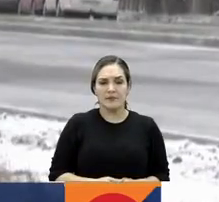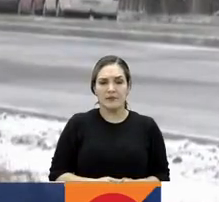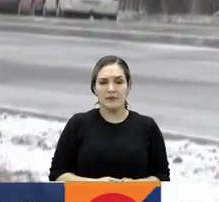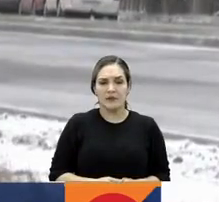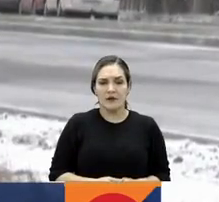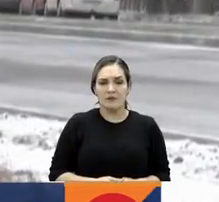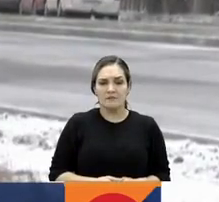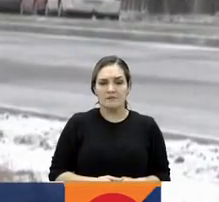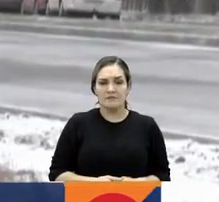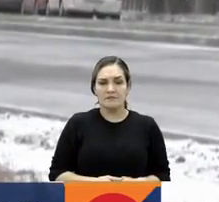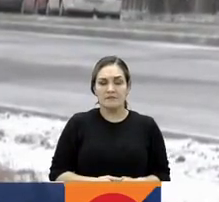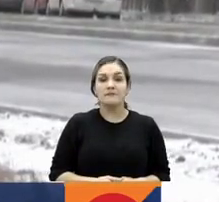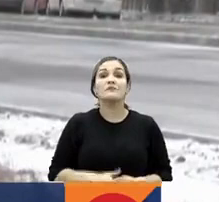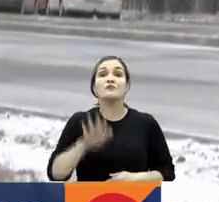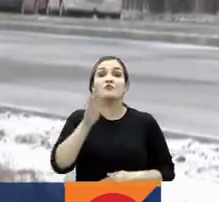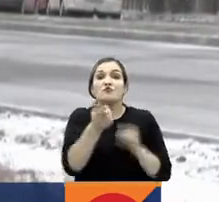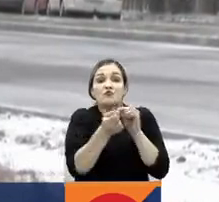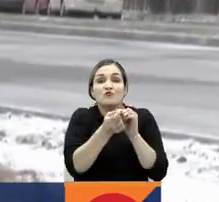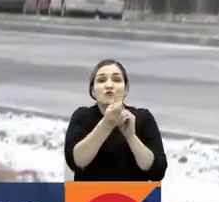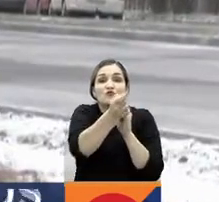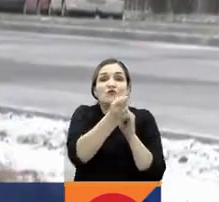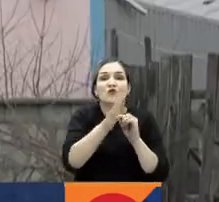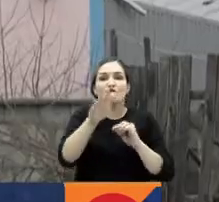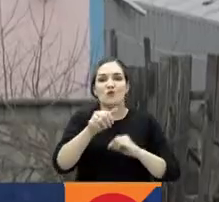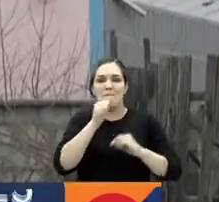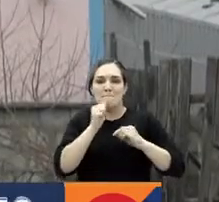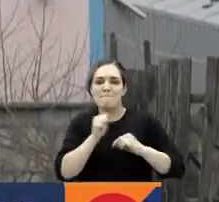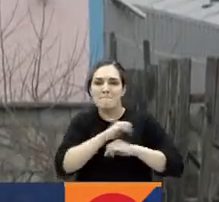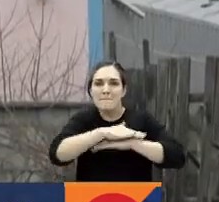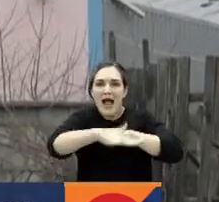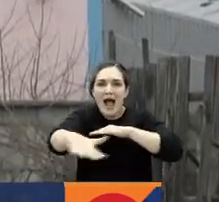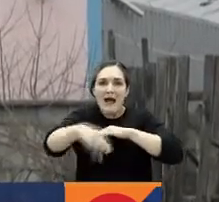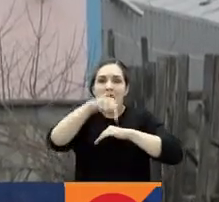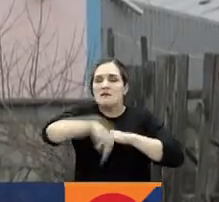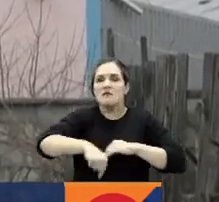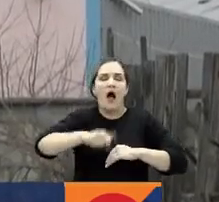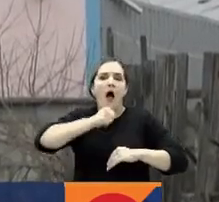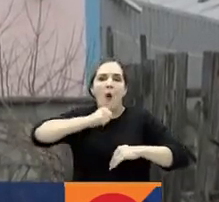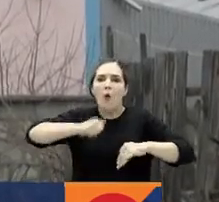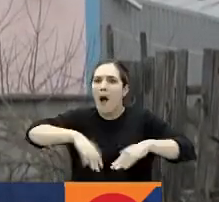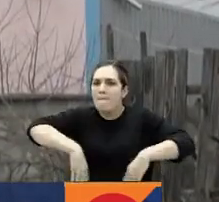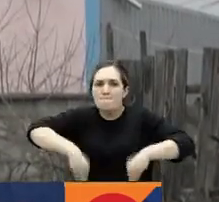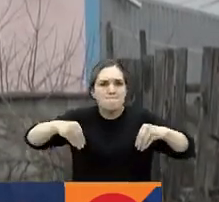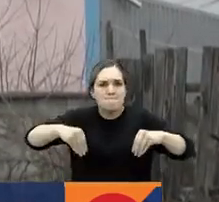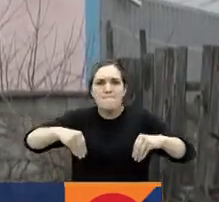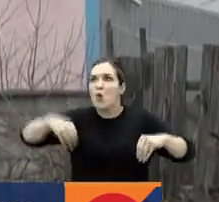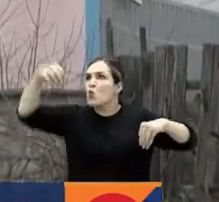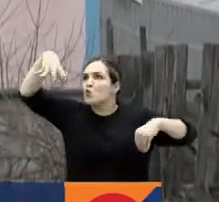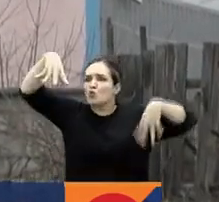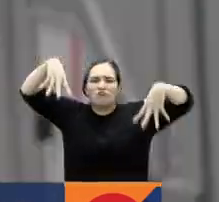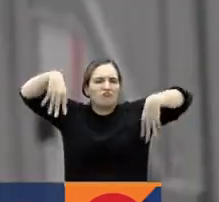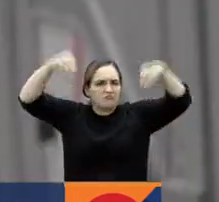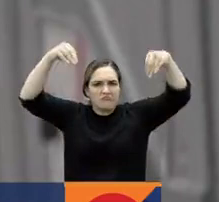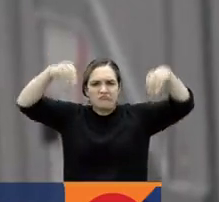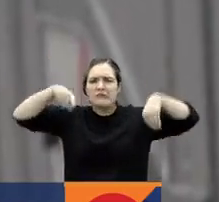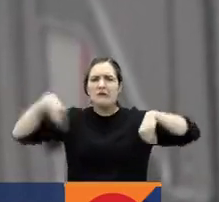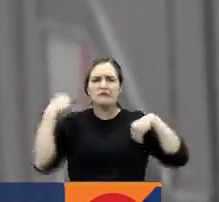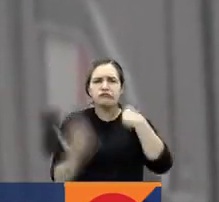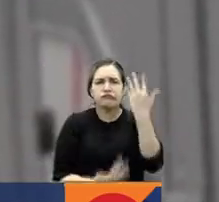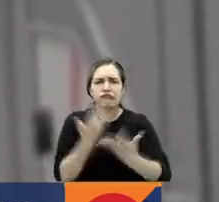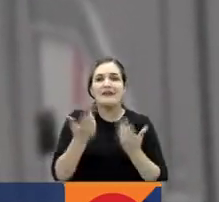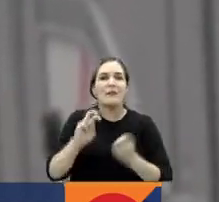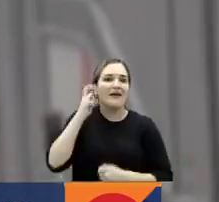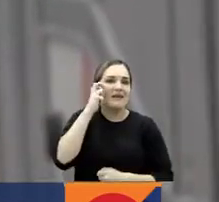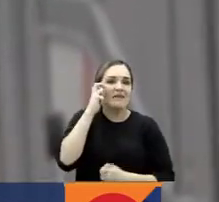La estratégica ciudad portuaria Mariupol, asfixiada sin luz ni agua, y las afueras de Kiev, foco de esas hostilidades, vieron